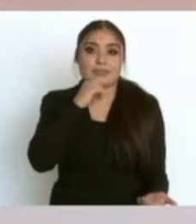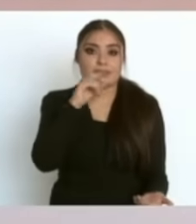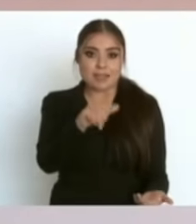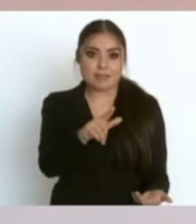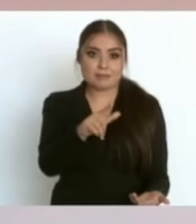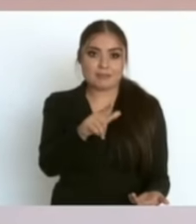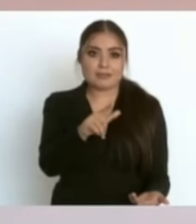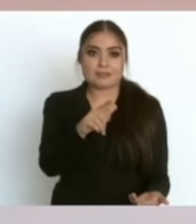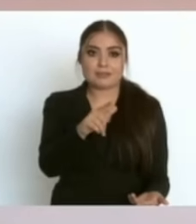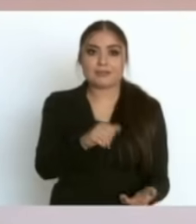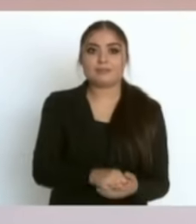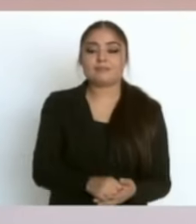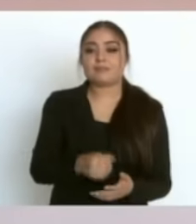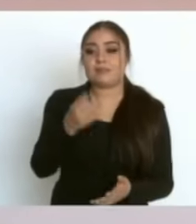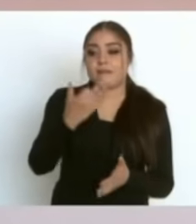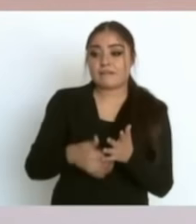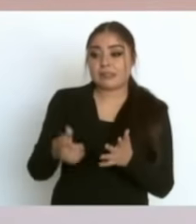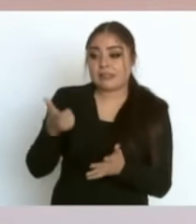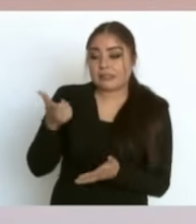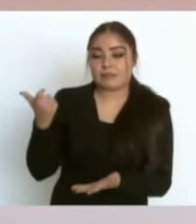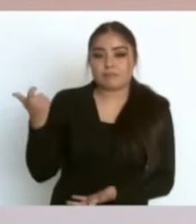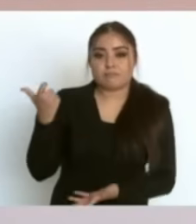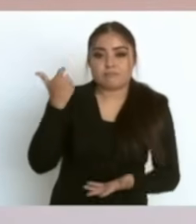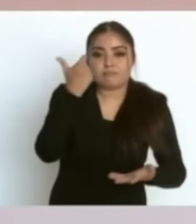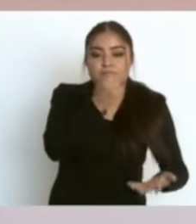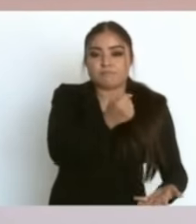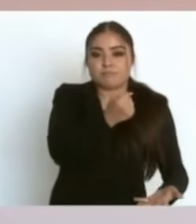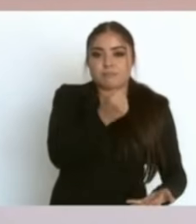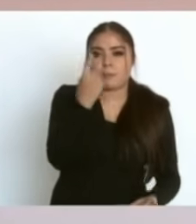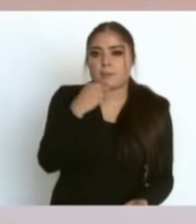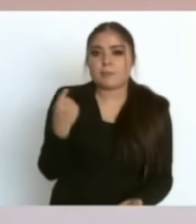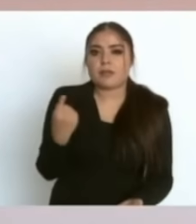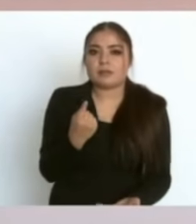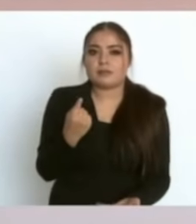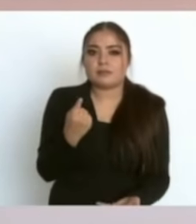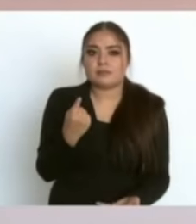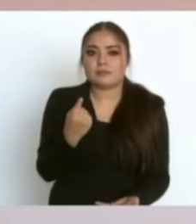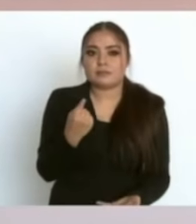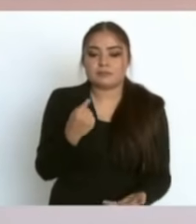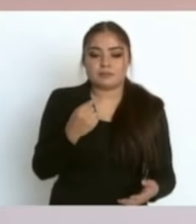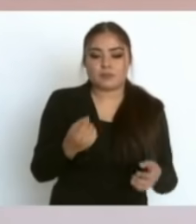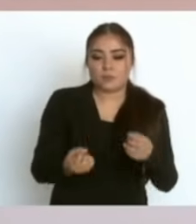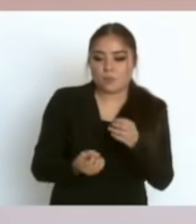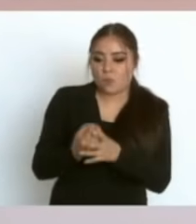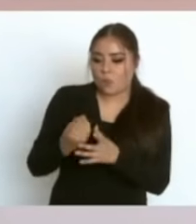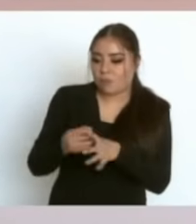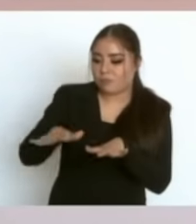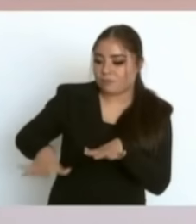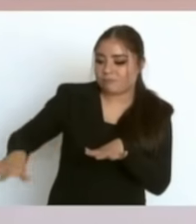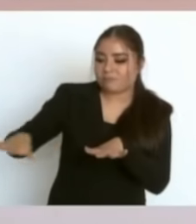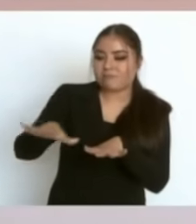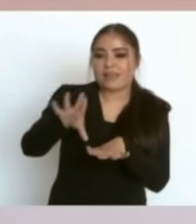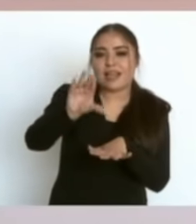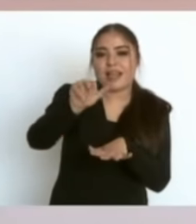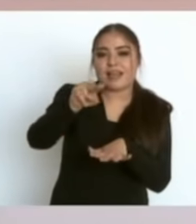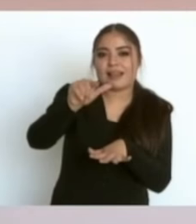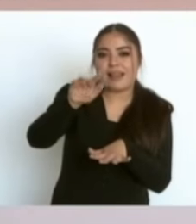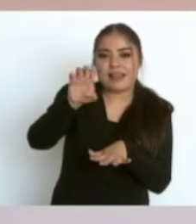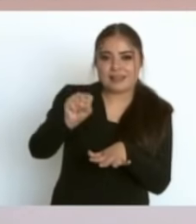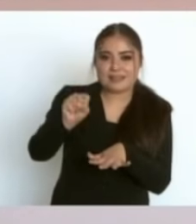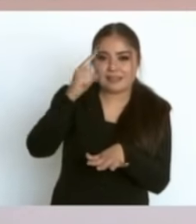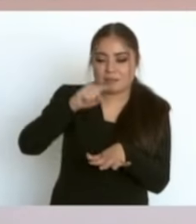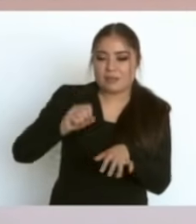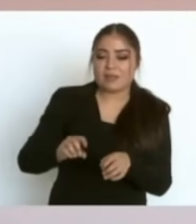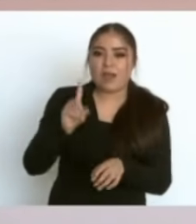a requerir inversión para revestir canales a distritos de